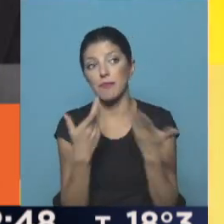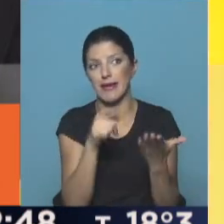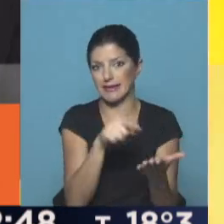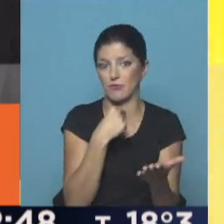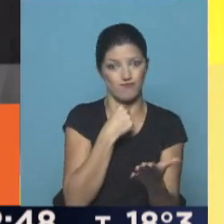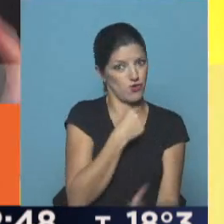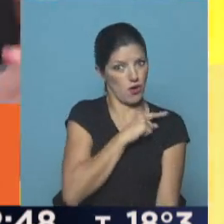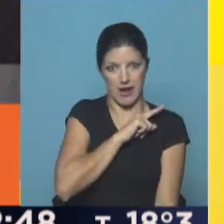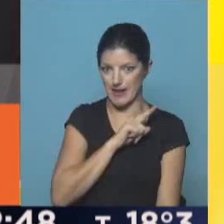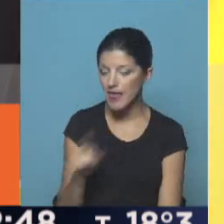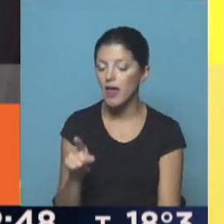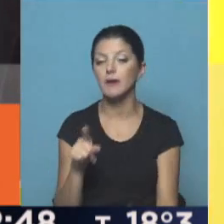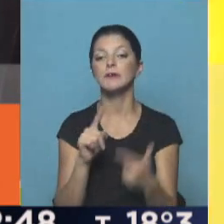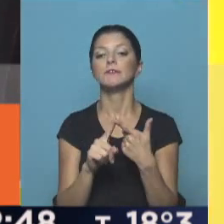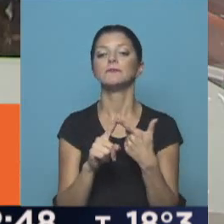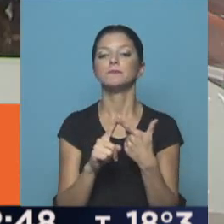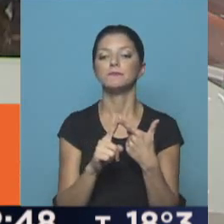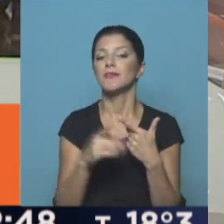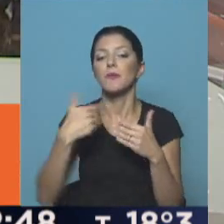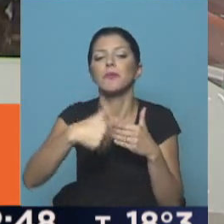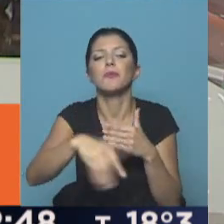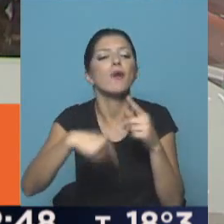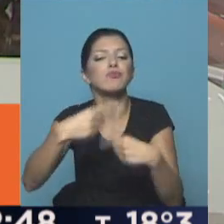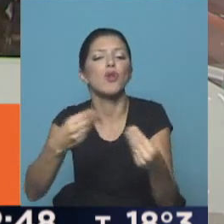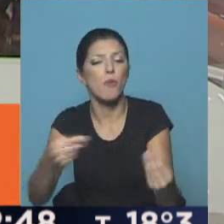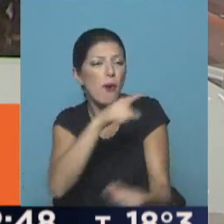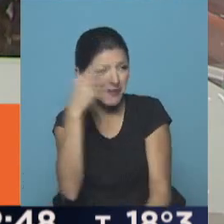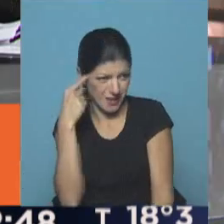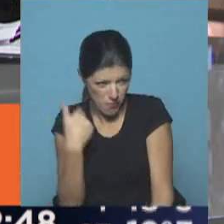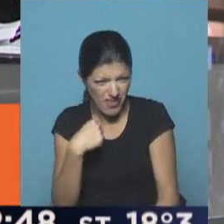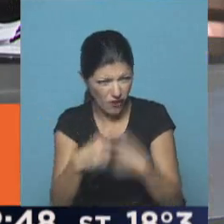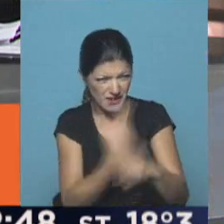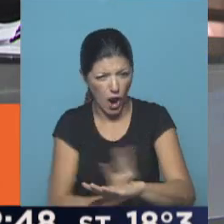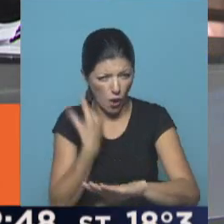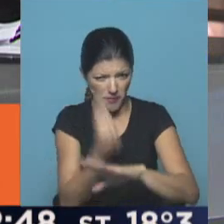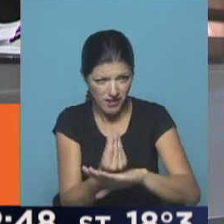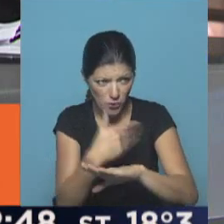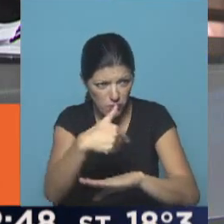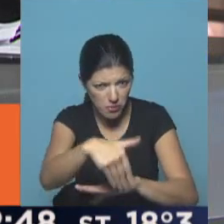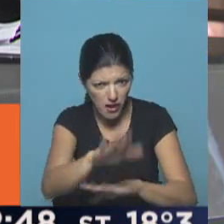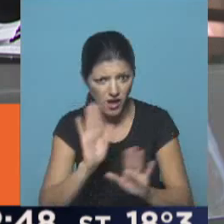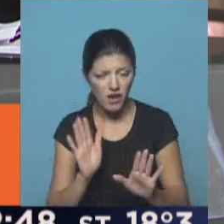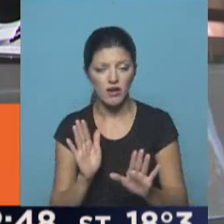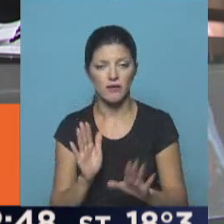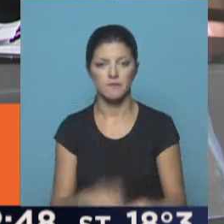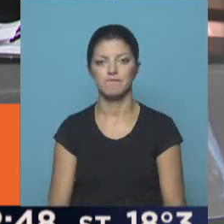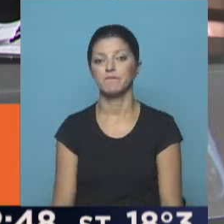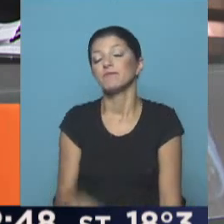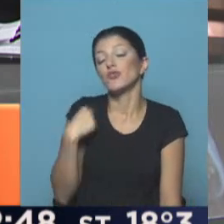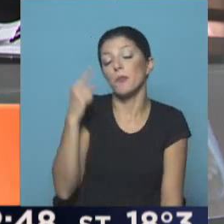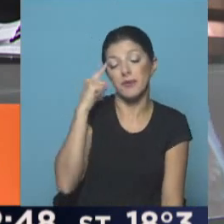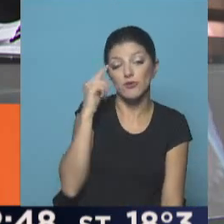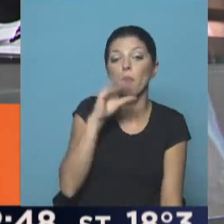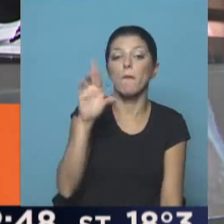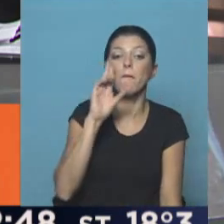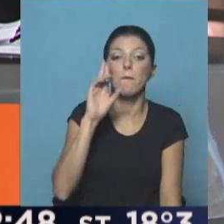hubiera buscado? ¿Es viable ese gobierno? ¿Qué dificultades le ves que va a tener? Imagino a personajes como Boris